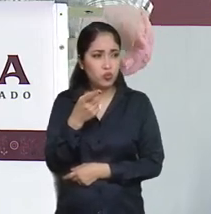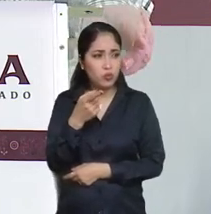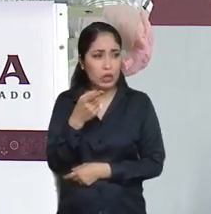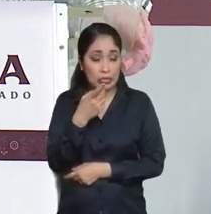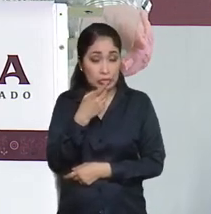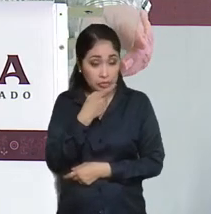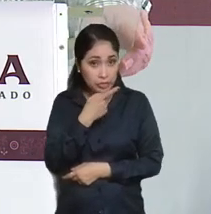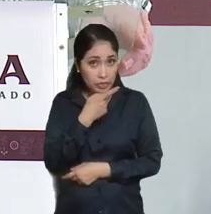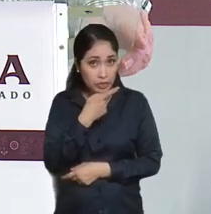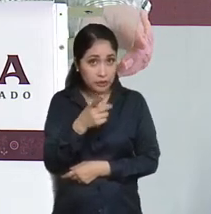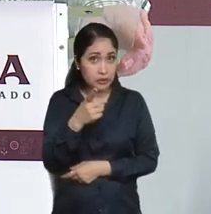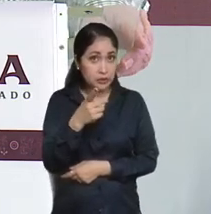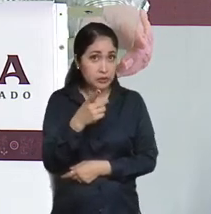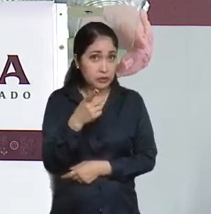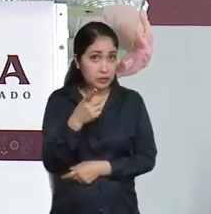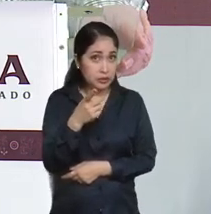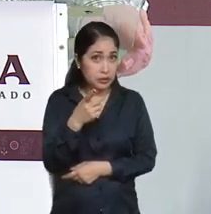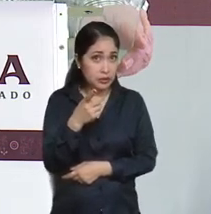sin